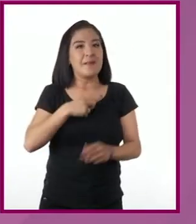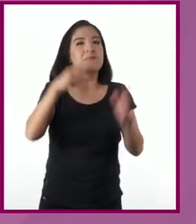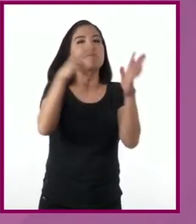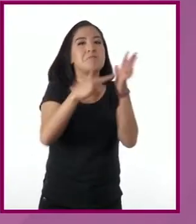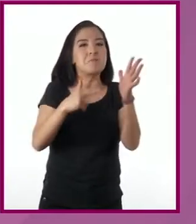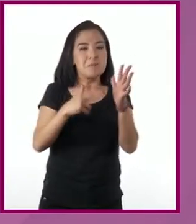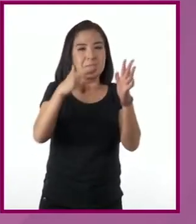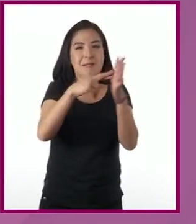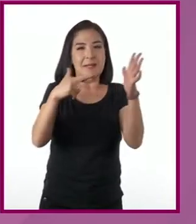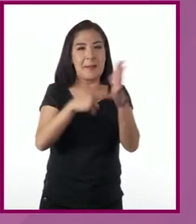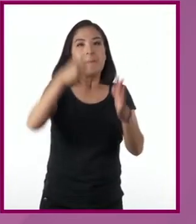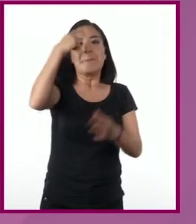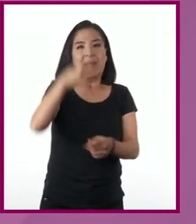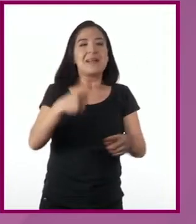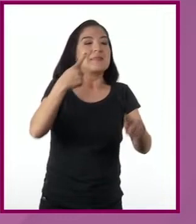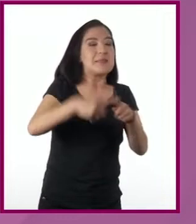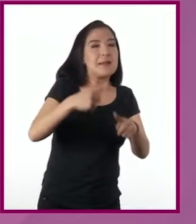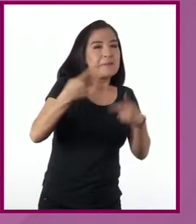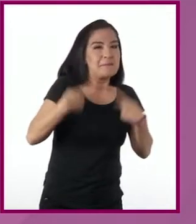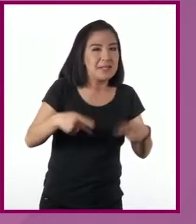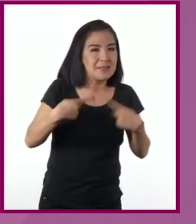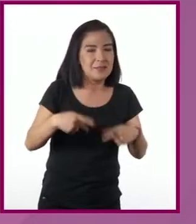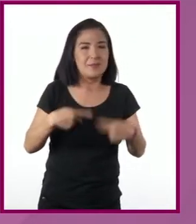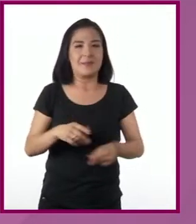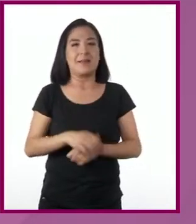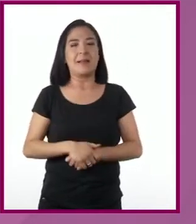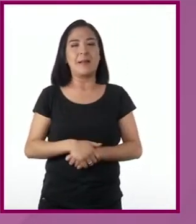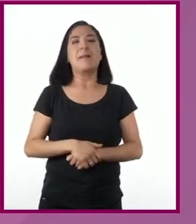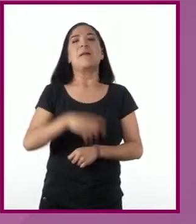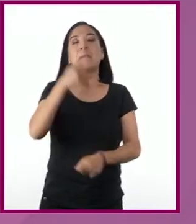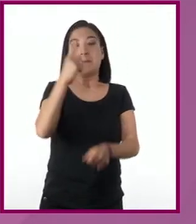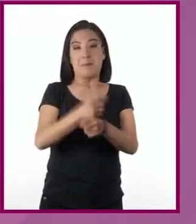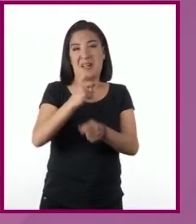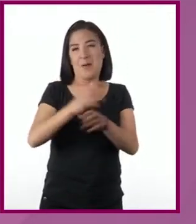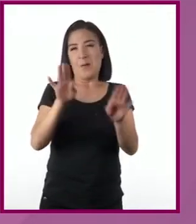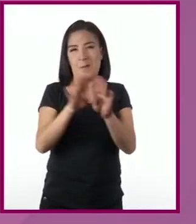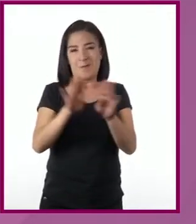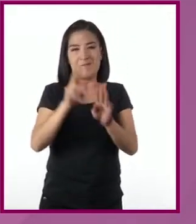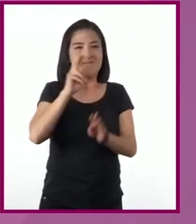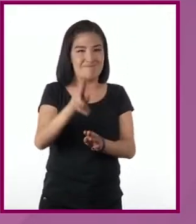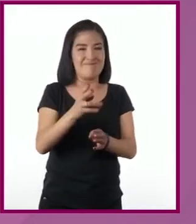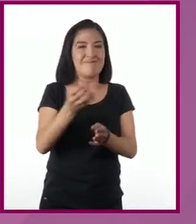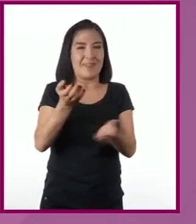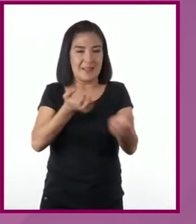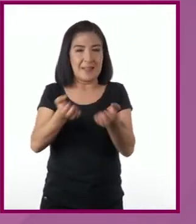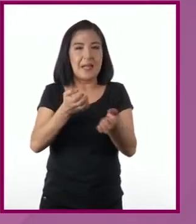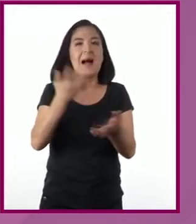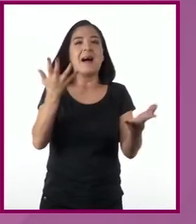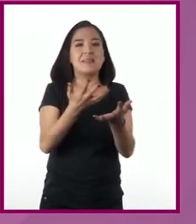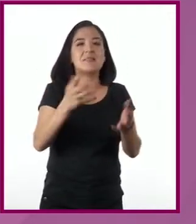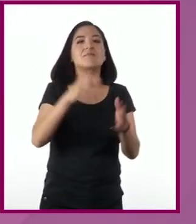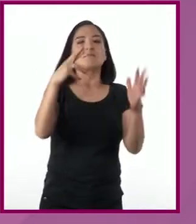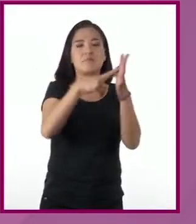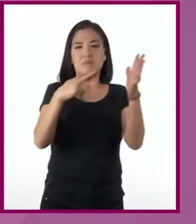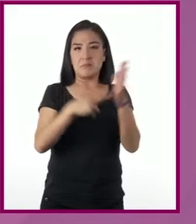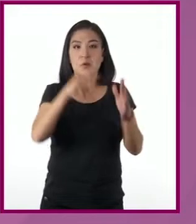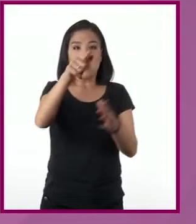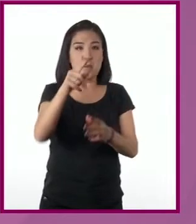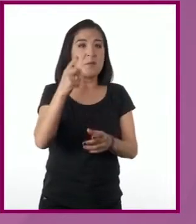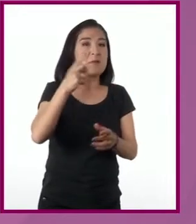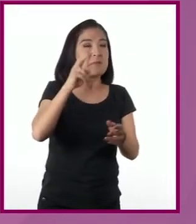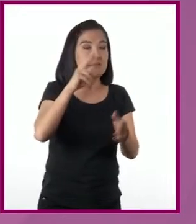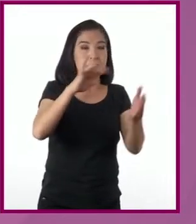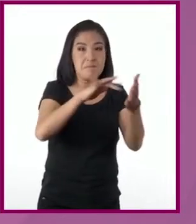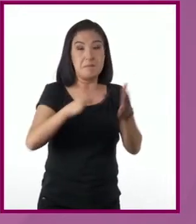y personas va dirigido. Ahora, en un primer ejercicio, veremos algunas reglas y ustedes dirán si están bien